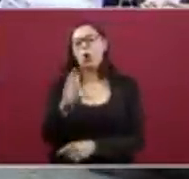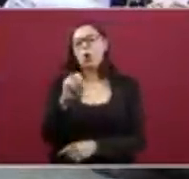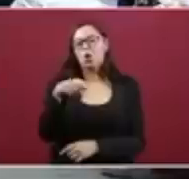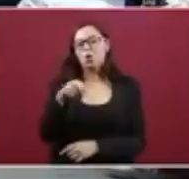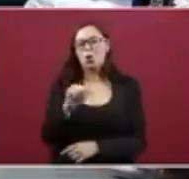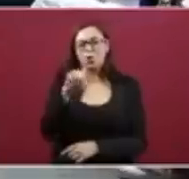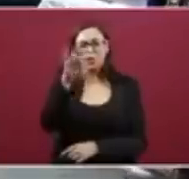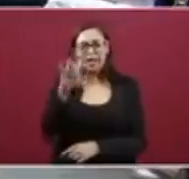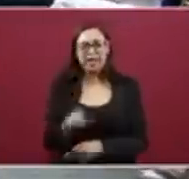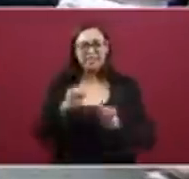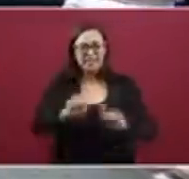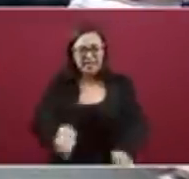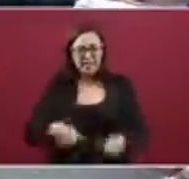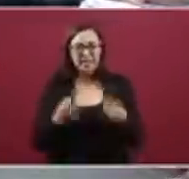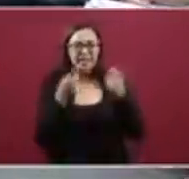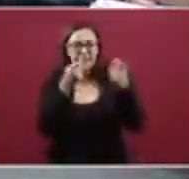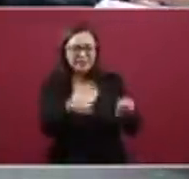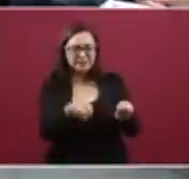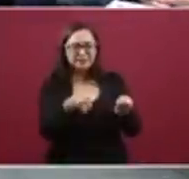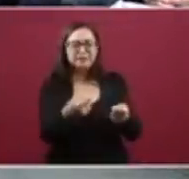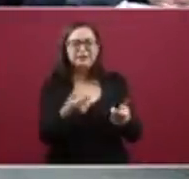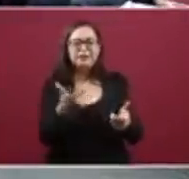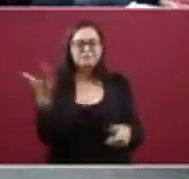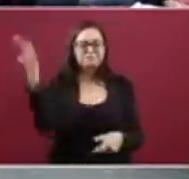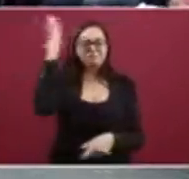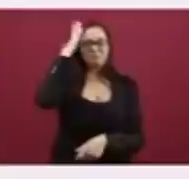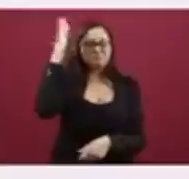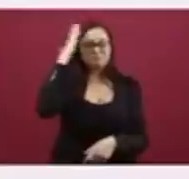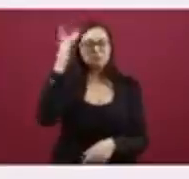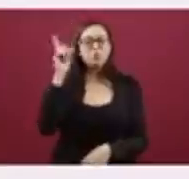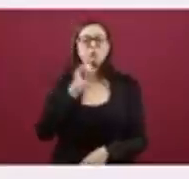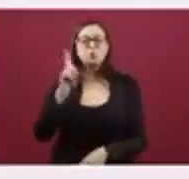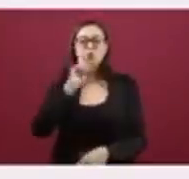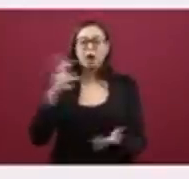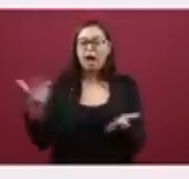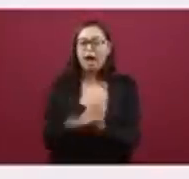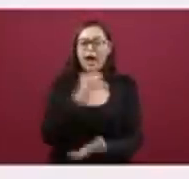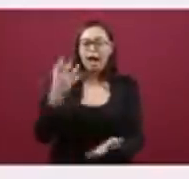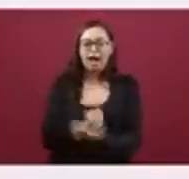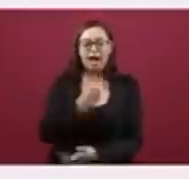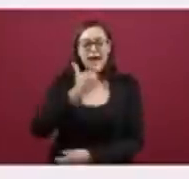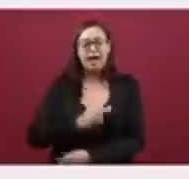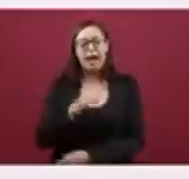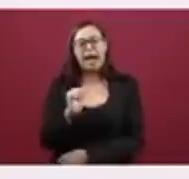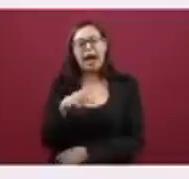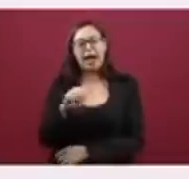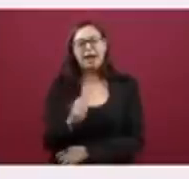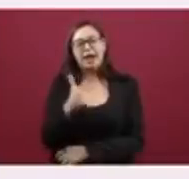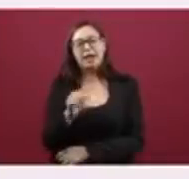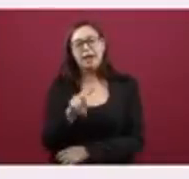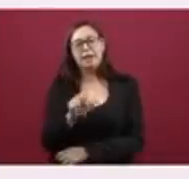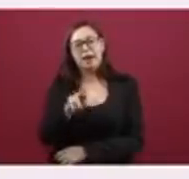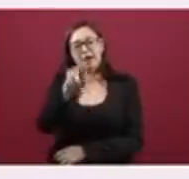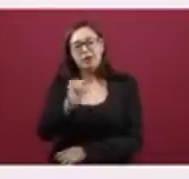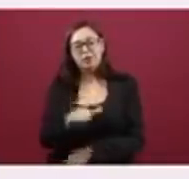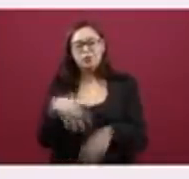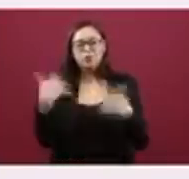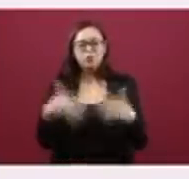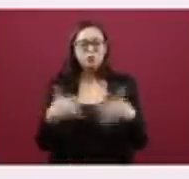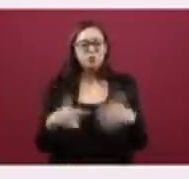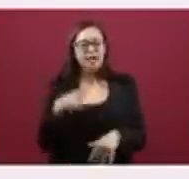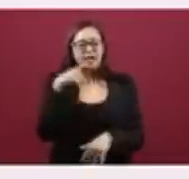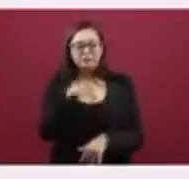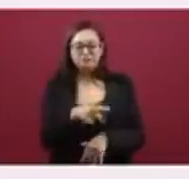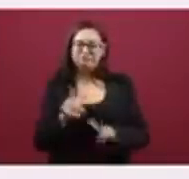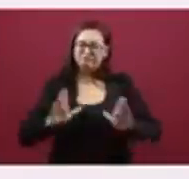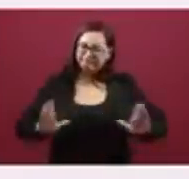y deporte conade a la medallista olímpica ana guevara ella está impulsando